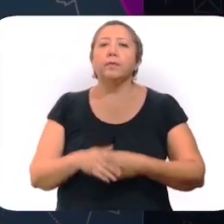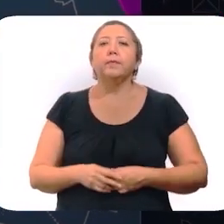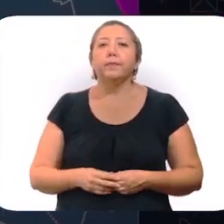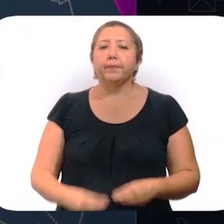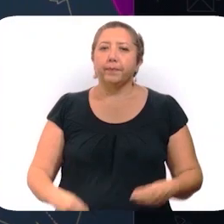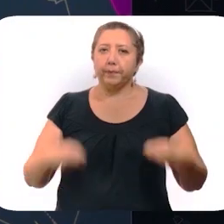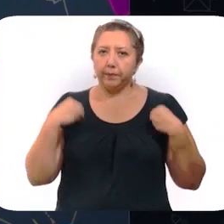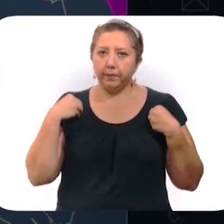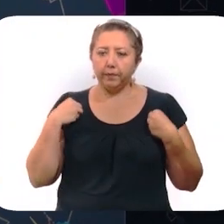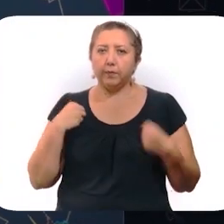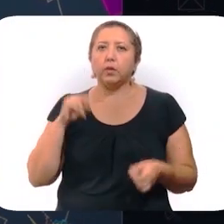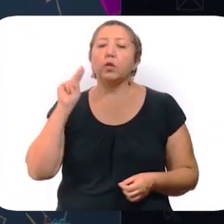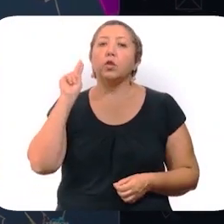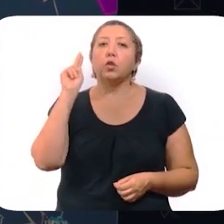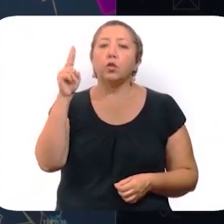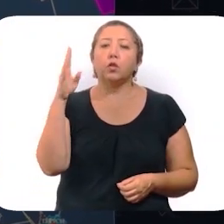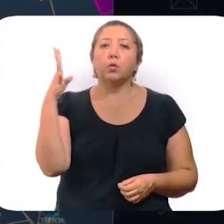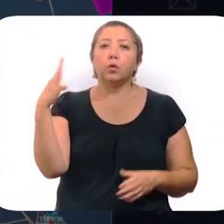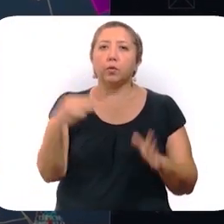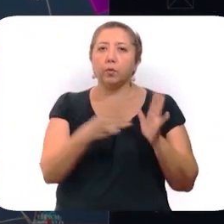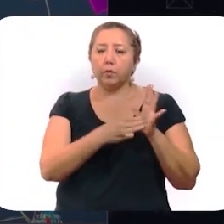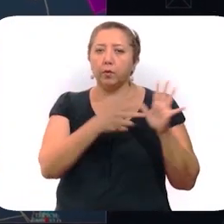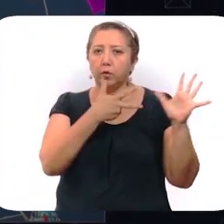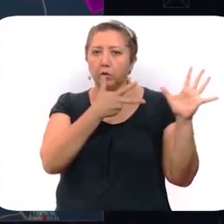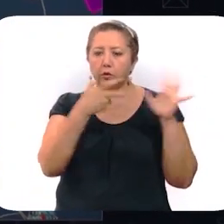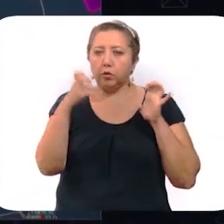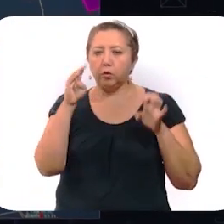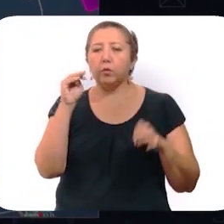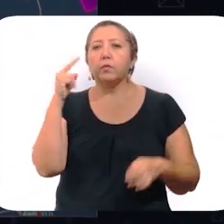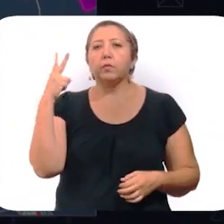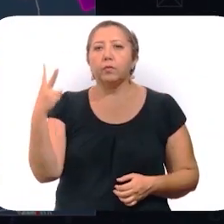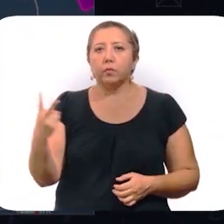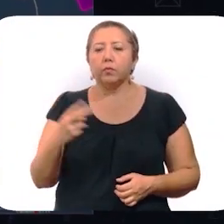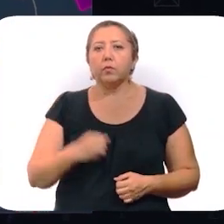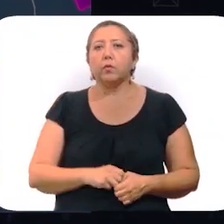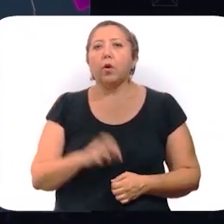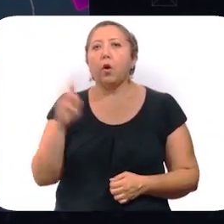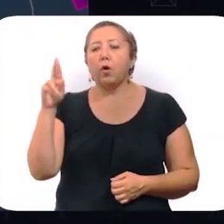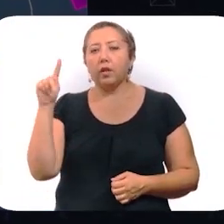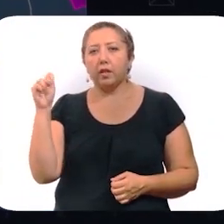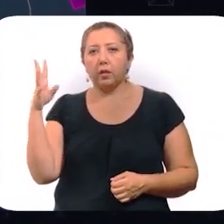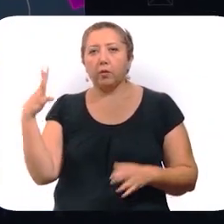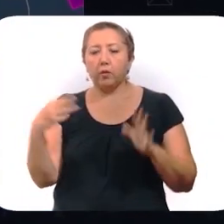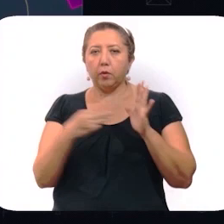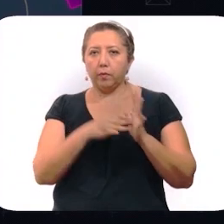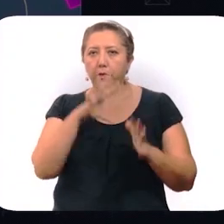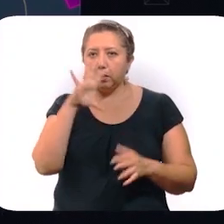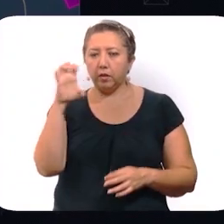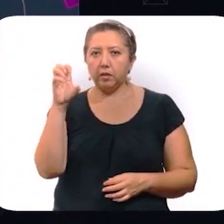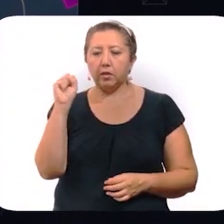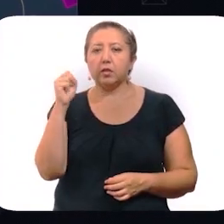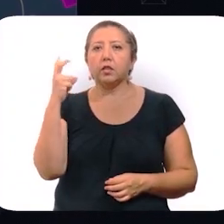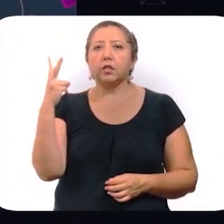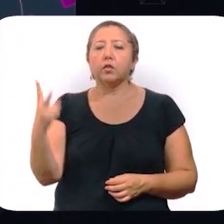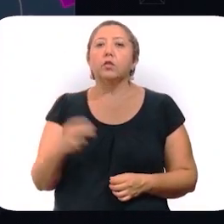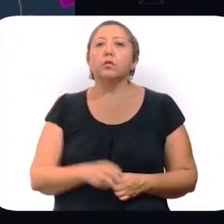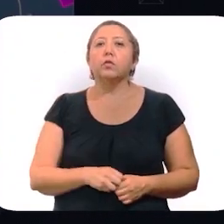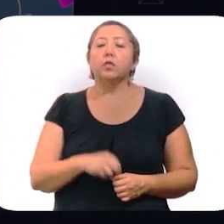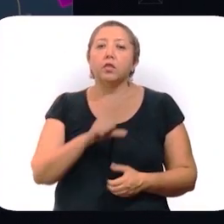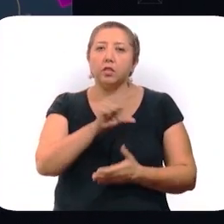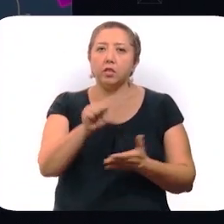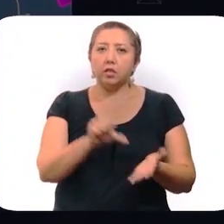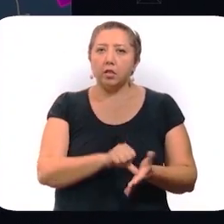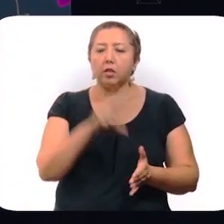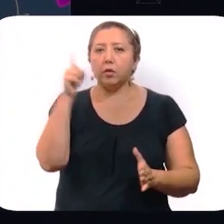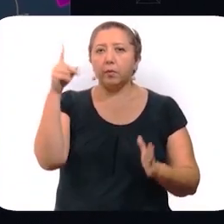que viven en la zona norte cuatro mil 892 en la zona oriente cuatro mil 562 en la zona